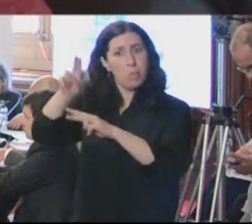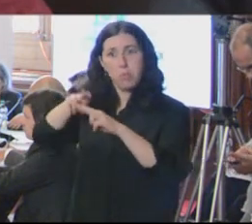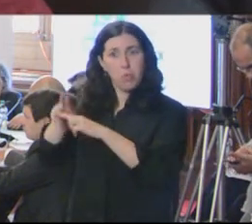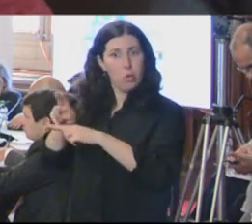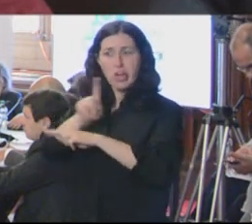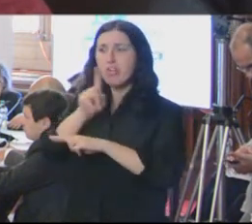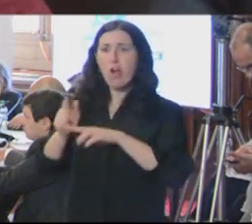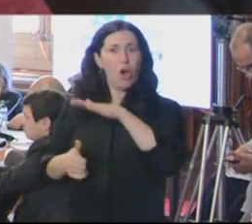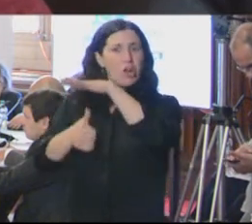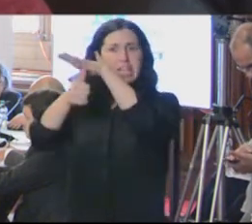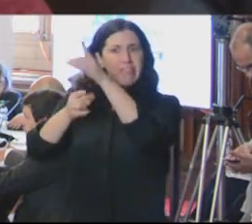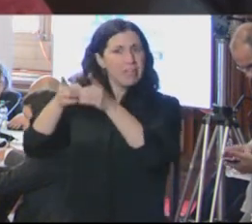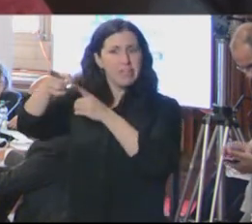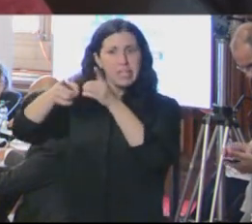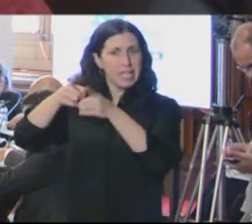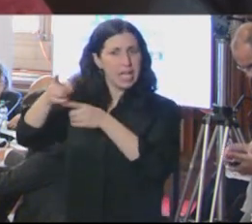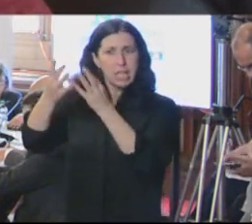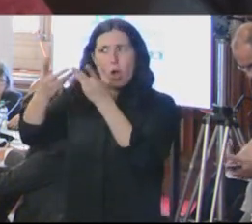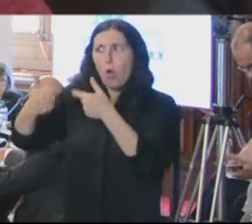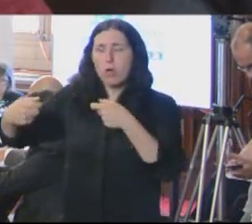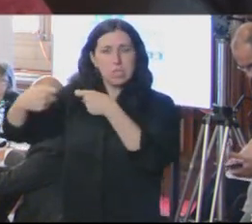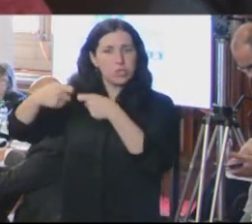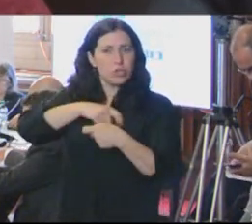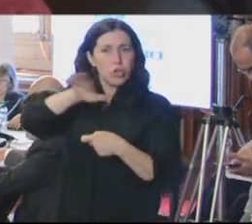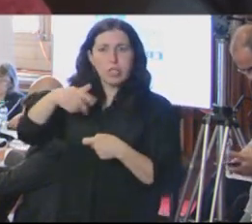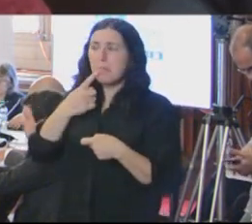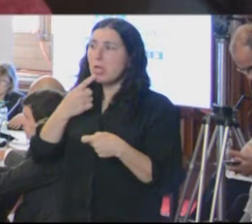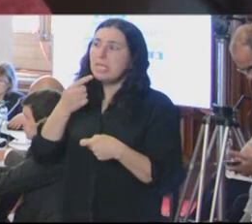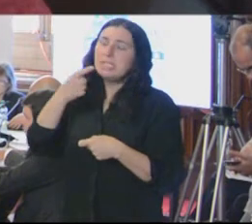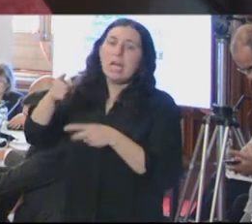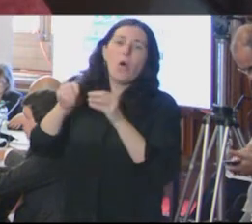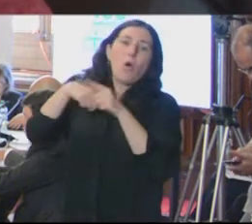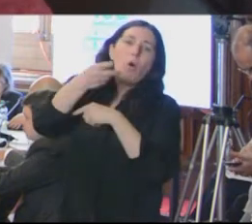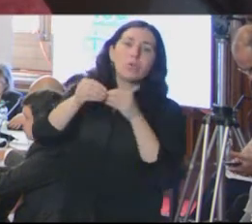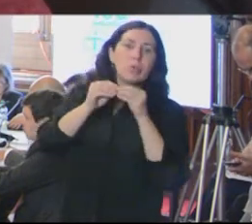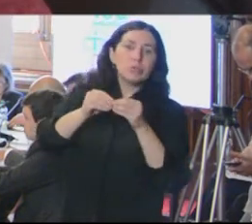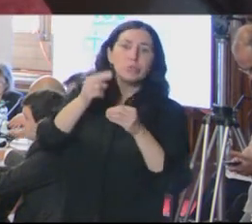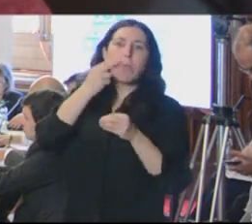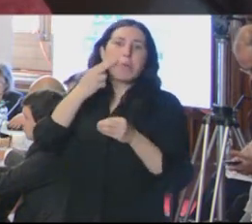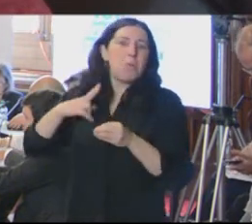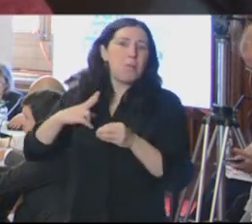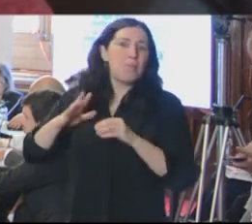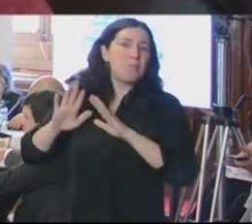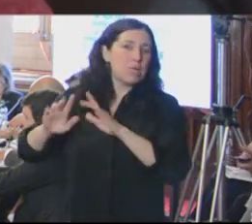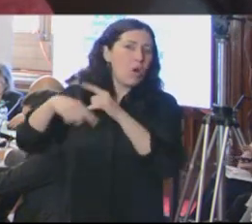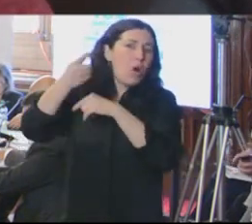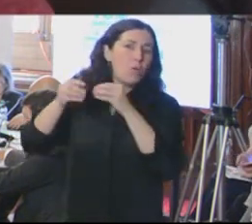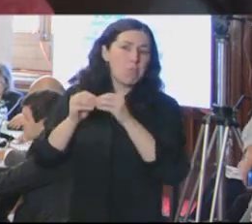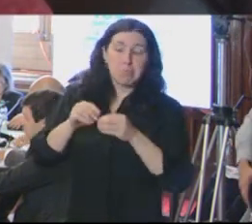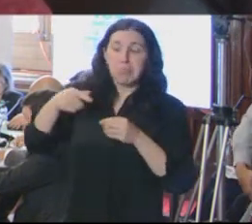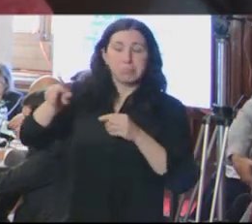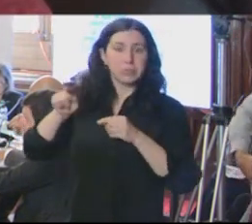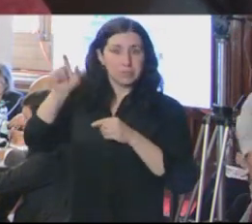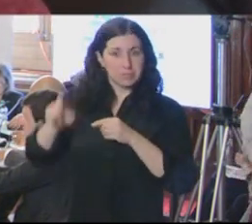sociales y políticas, y aduciendo posibles antecedentes judiciales, problemas personales de otra índole,